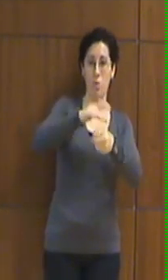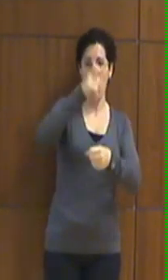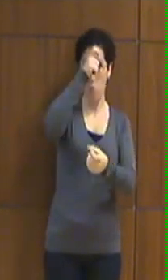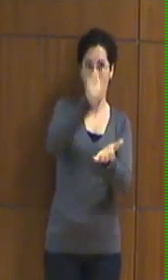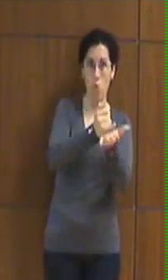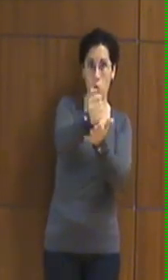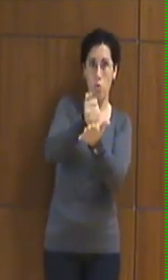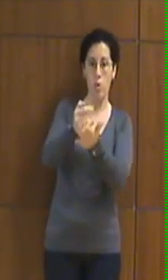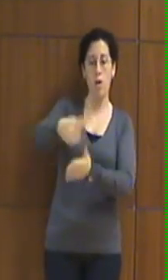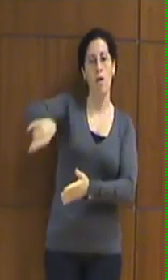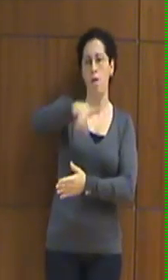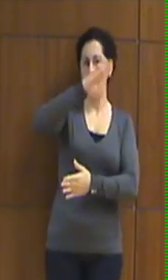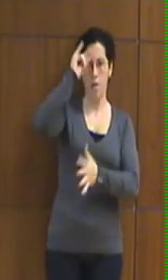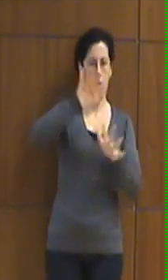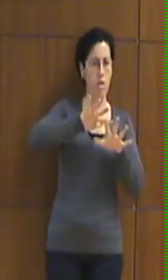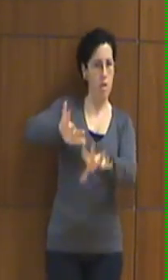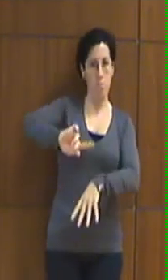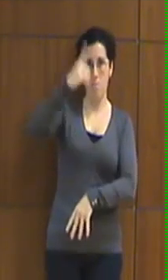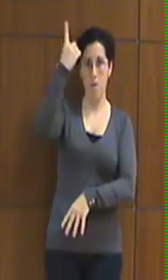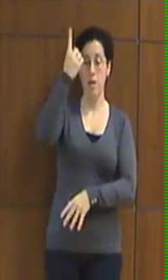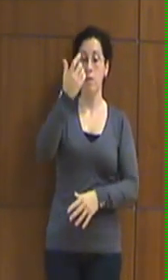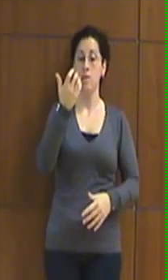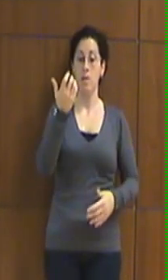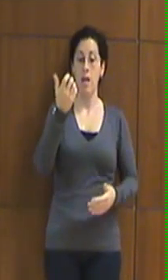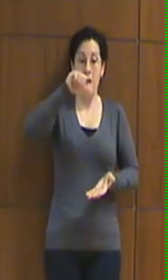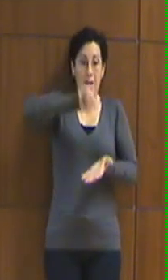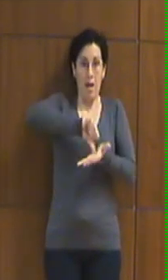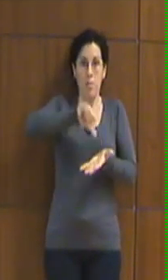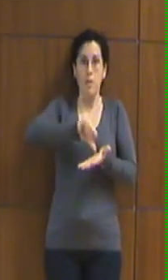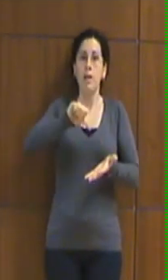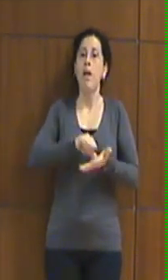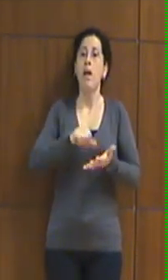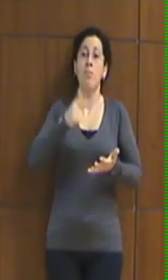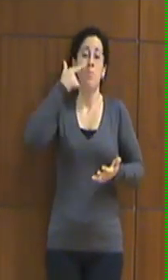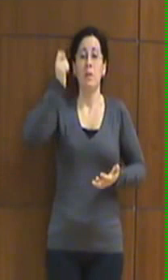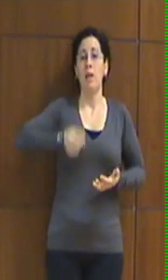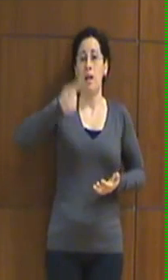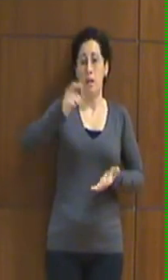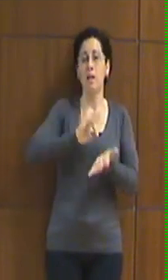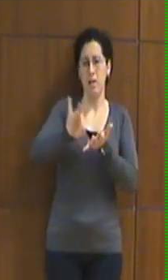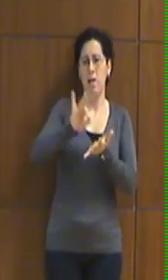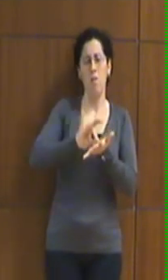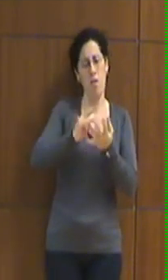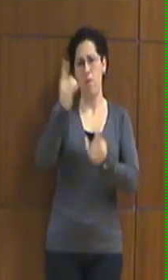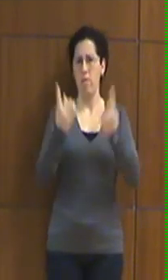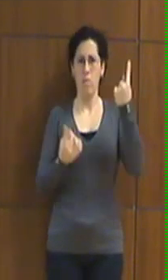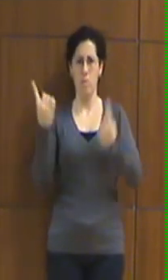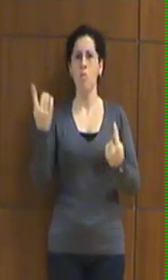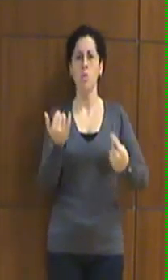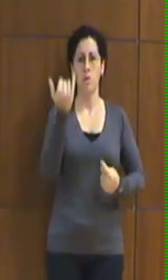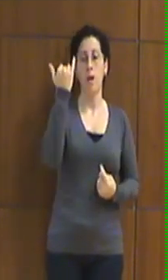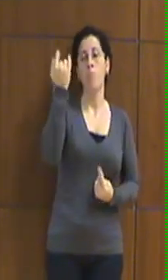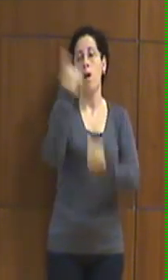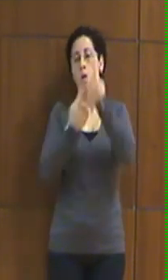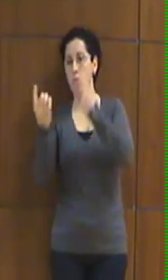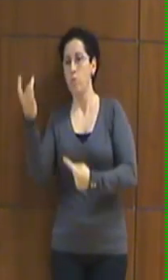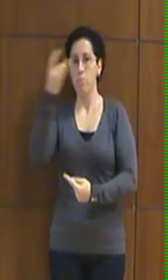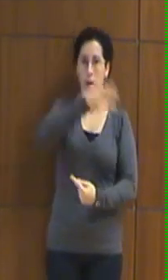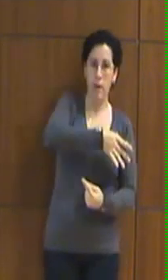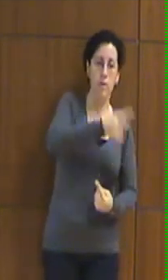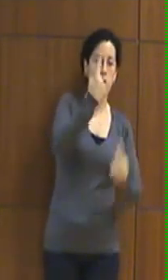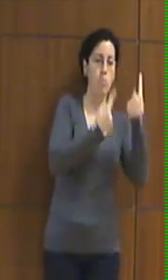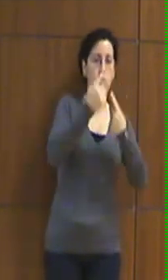olvidados, ¿no? Es decir, en una capital más o menos grande, algunos servicios sí tienen las personas todos tenemos algunos servicios más que los puede haber en un